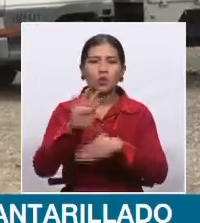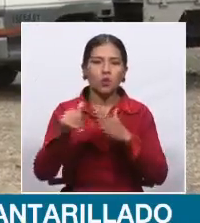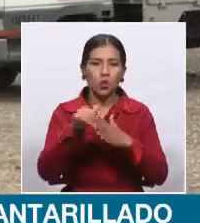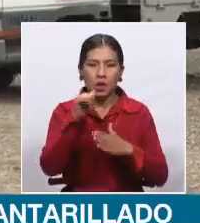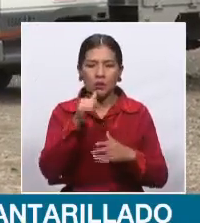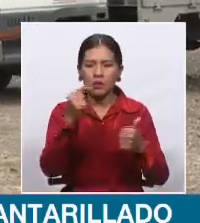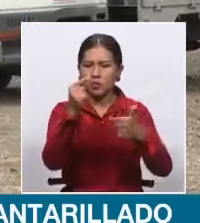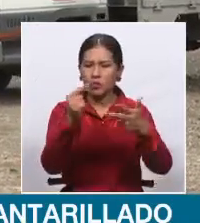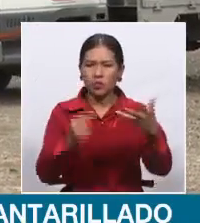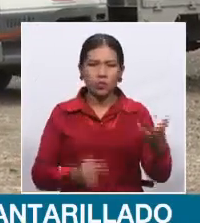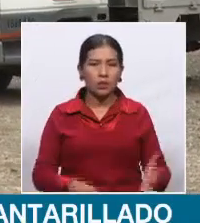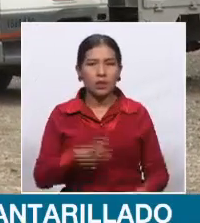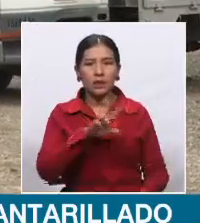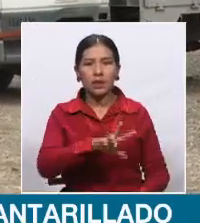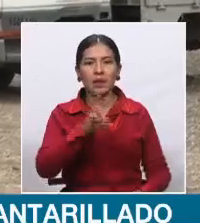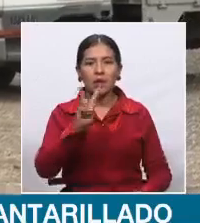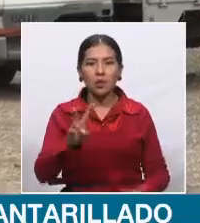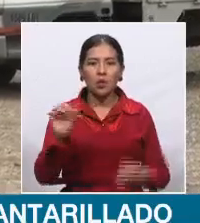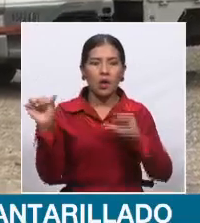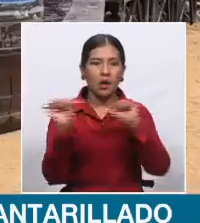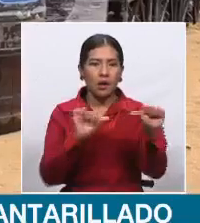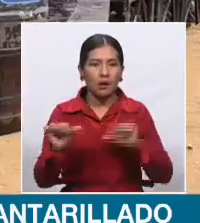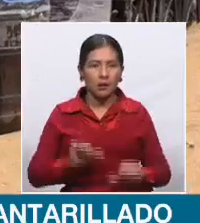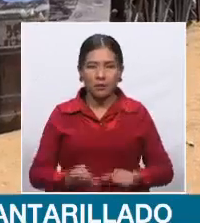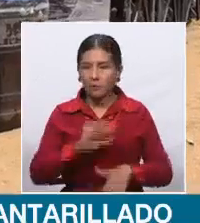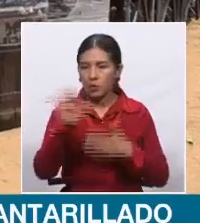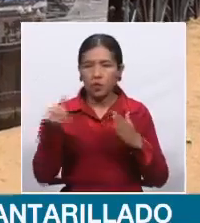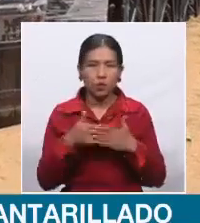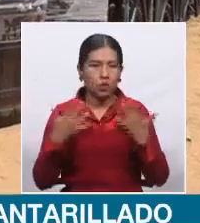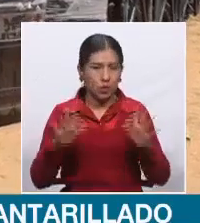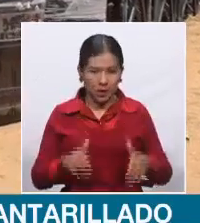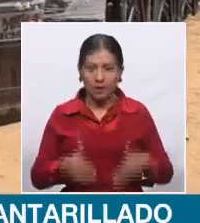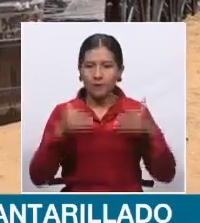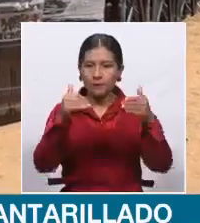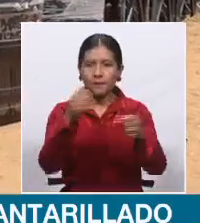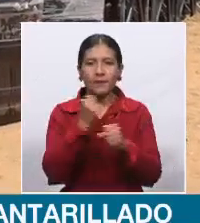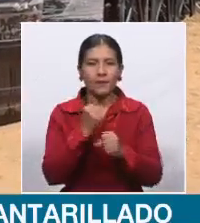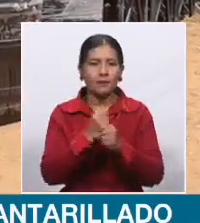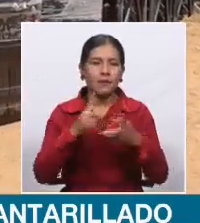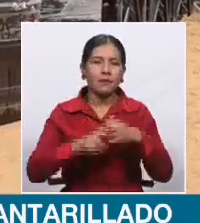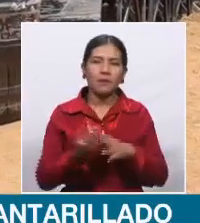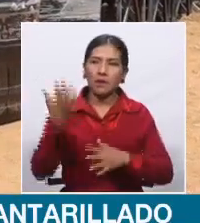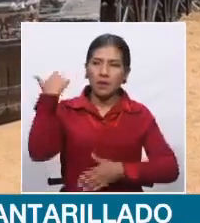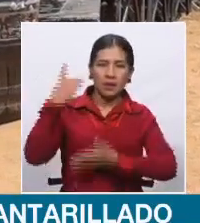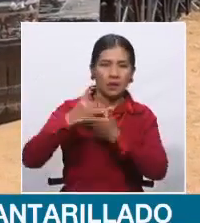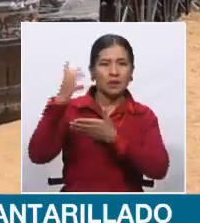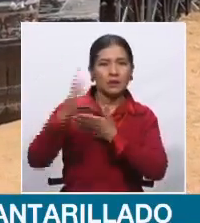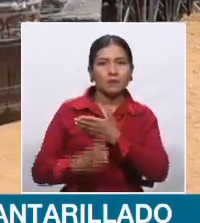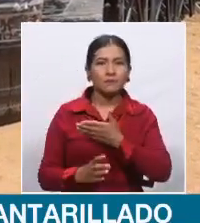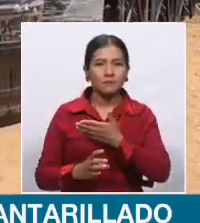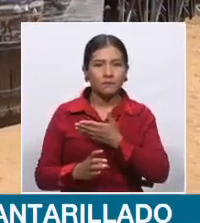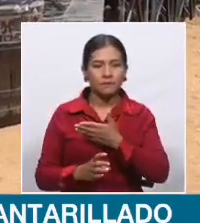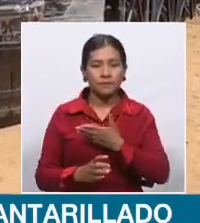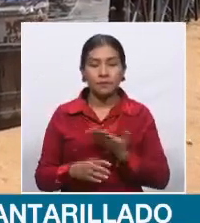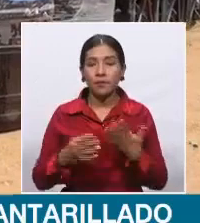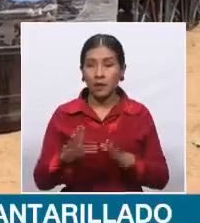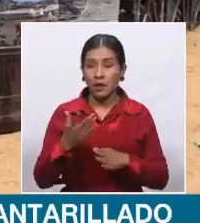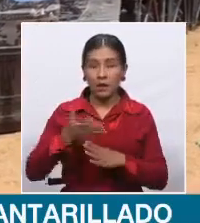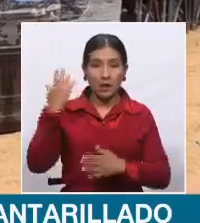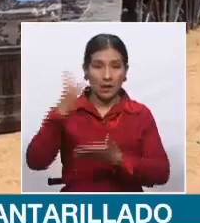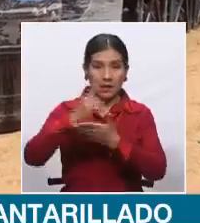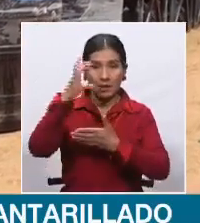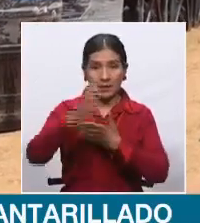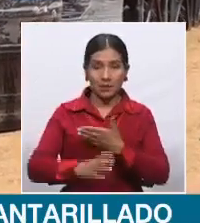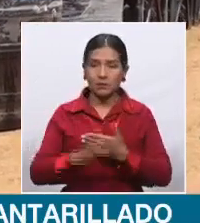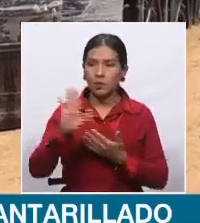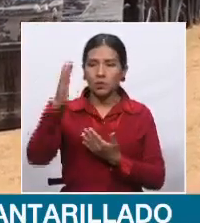de 32 actividades que ya estamos ejecutando desde el mes de diciembre, ¿no? Entonces, el mes de diciembre, a la